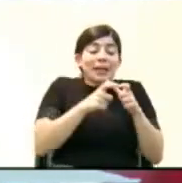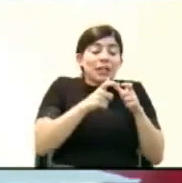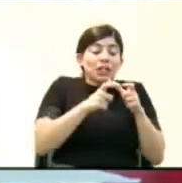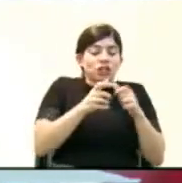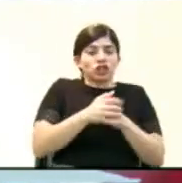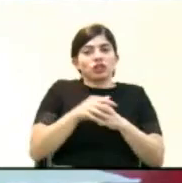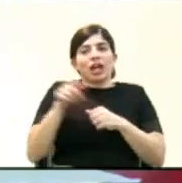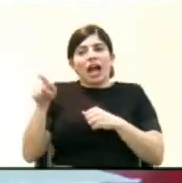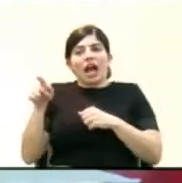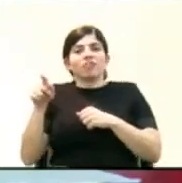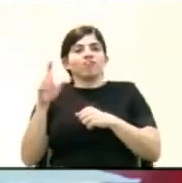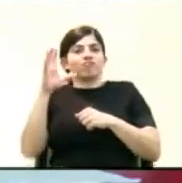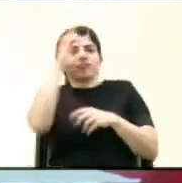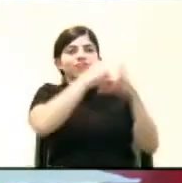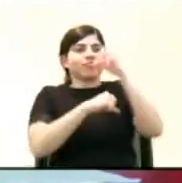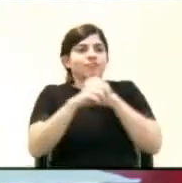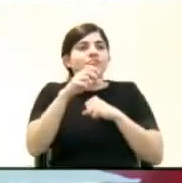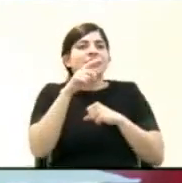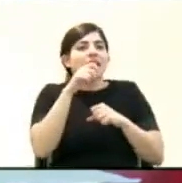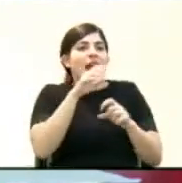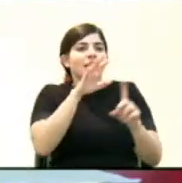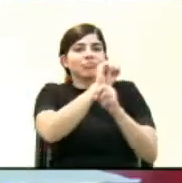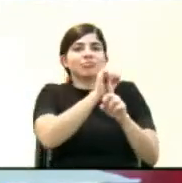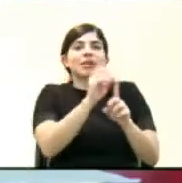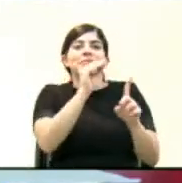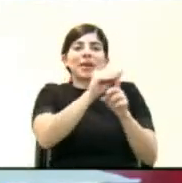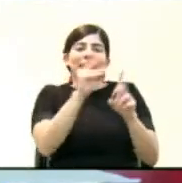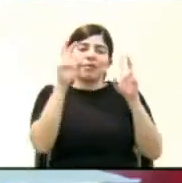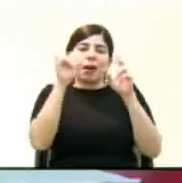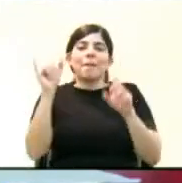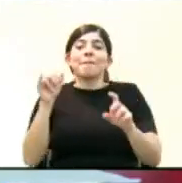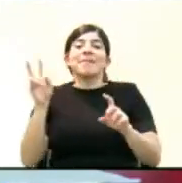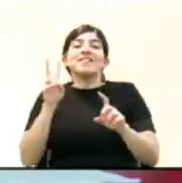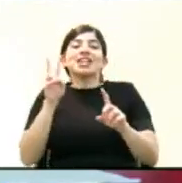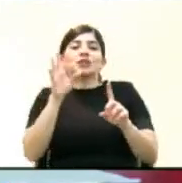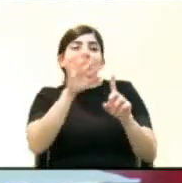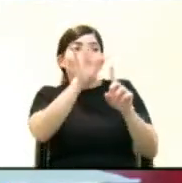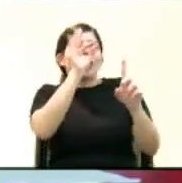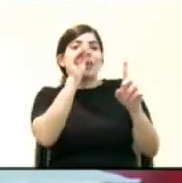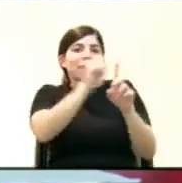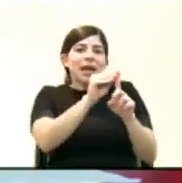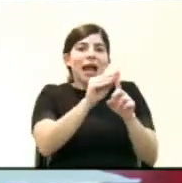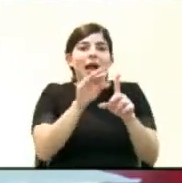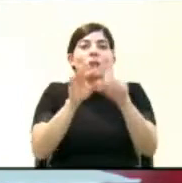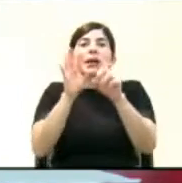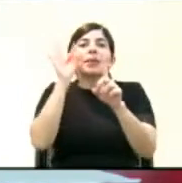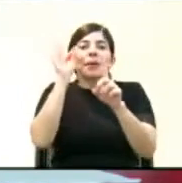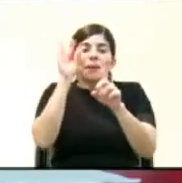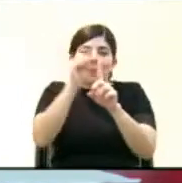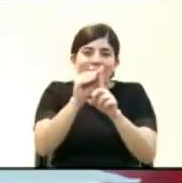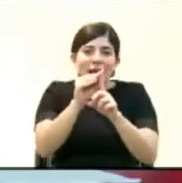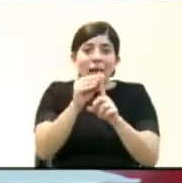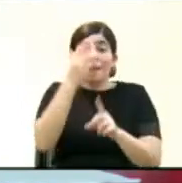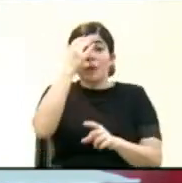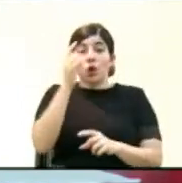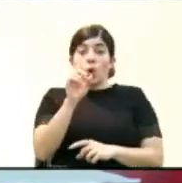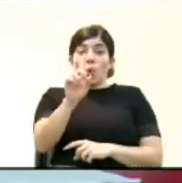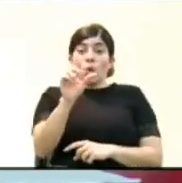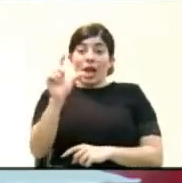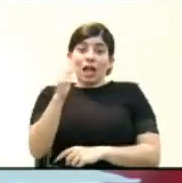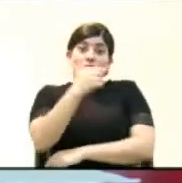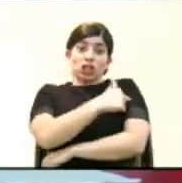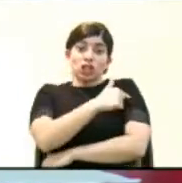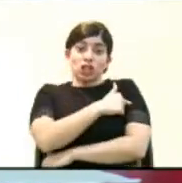tenemos que cuidarnos hasta tener las 2 dosis. Reitero, una dosis protege, pero no